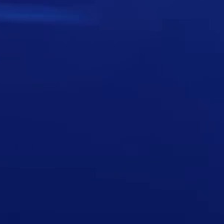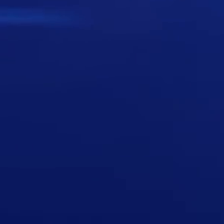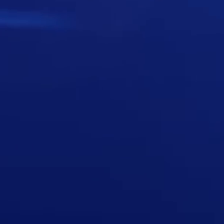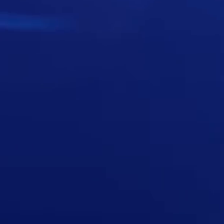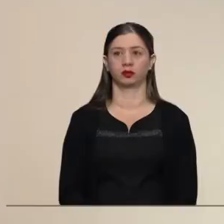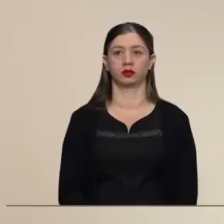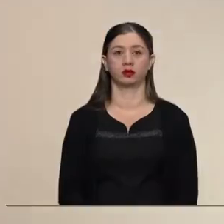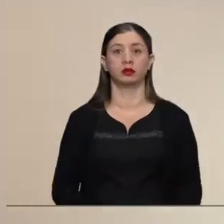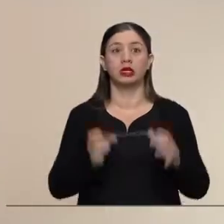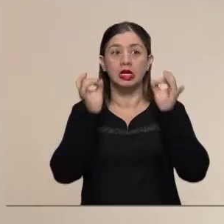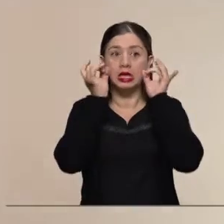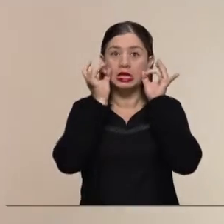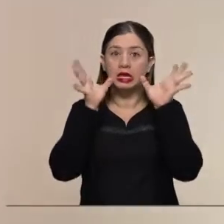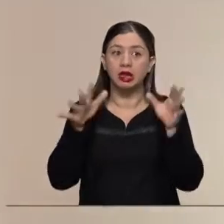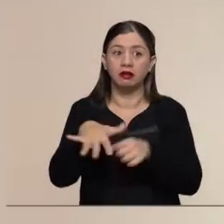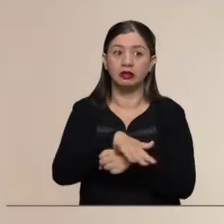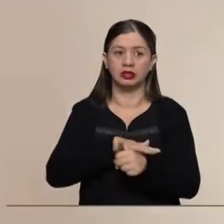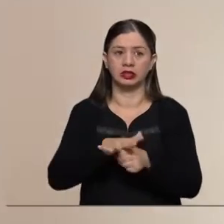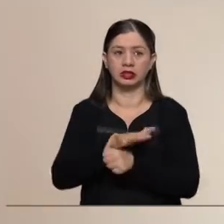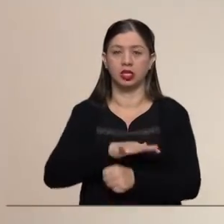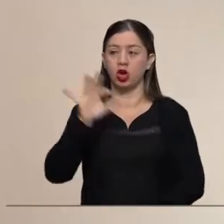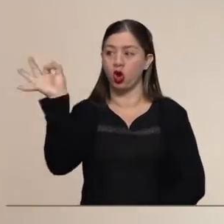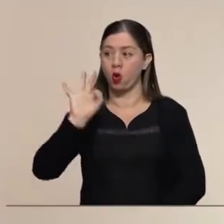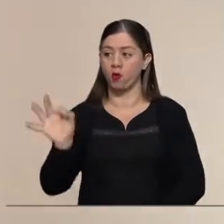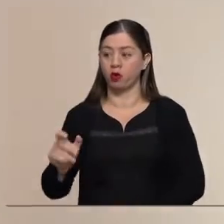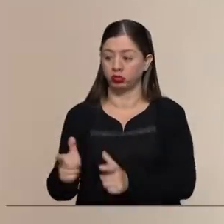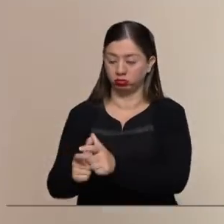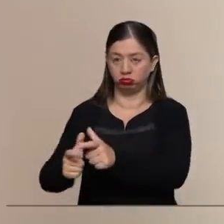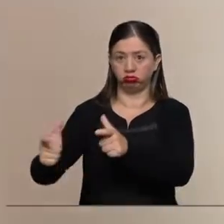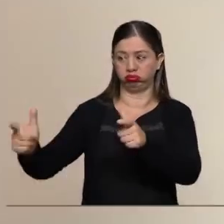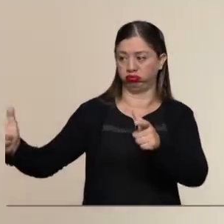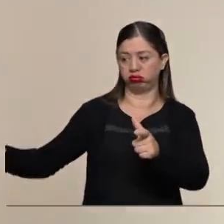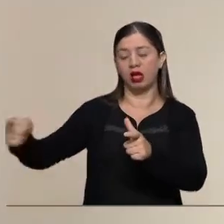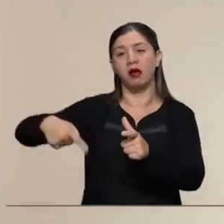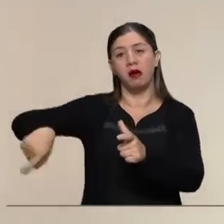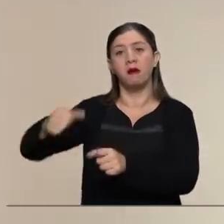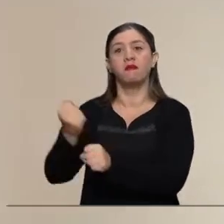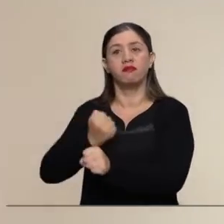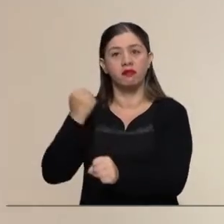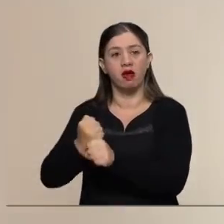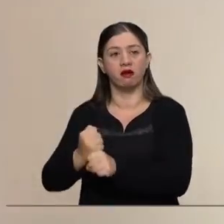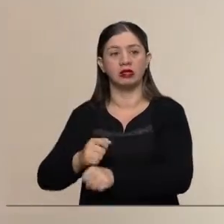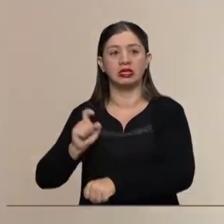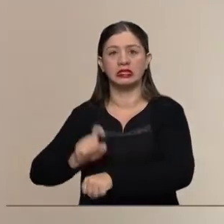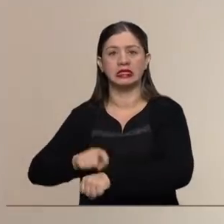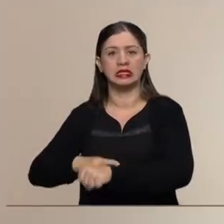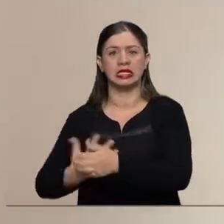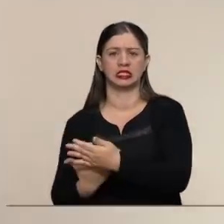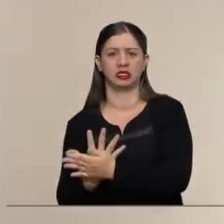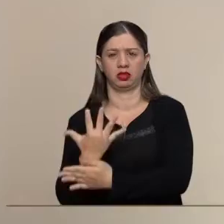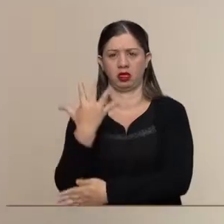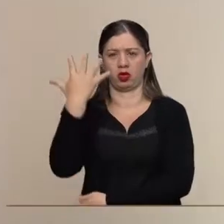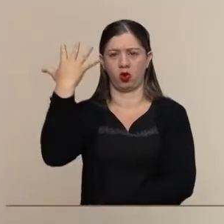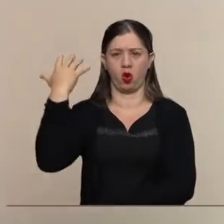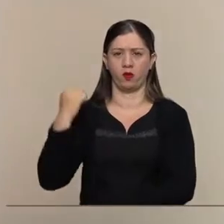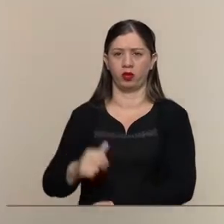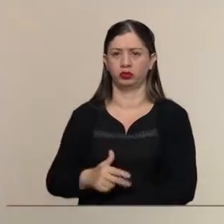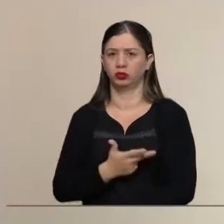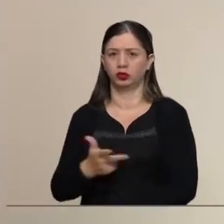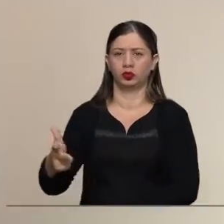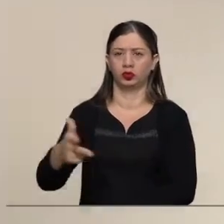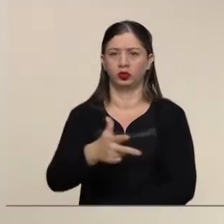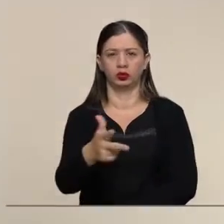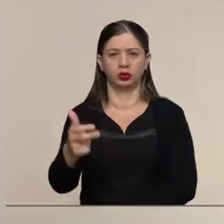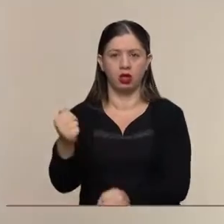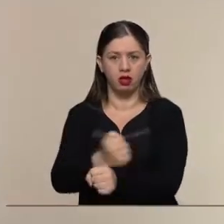Lo grave de esta situación es que un gran porcentaje de caleños trabajadores que se levantan a las 5 de la mañana para llegar a tiempo a